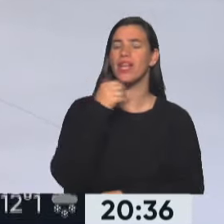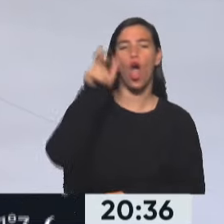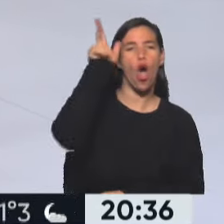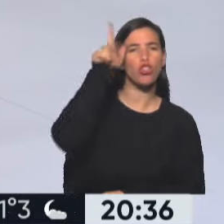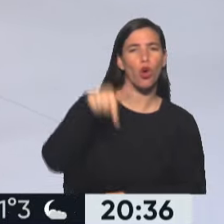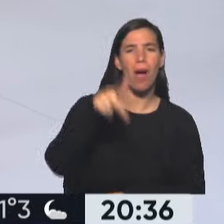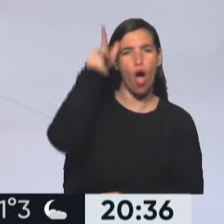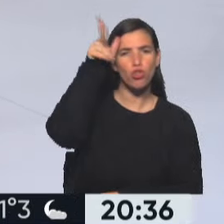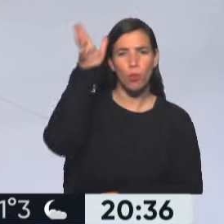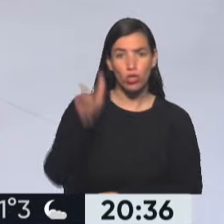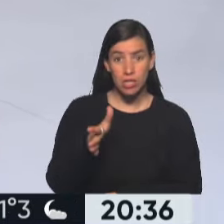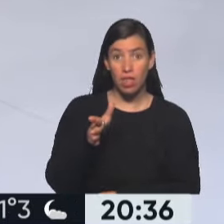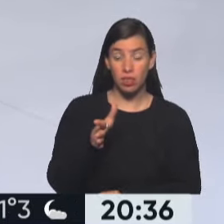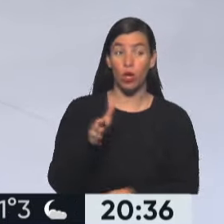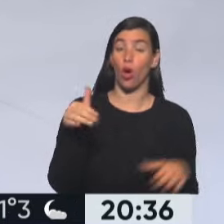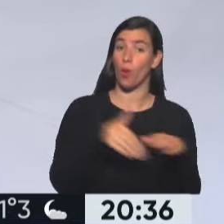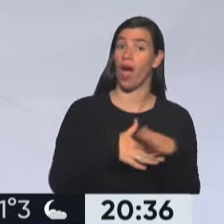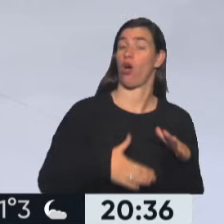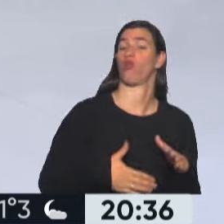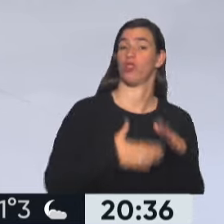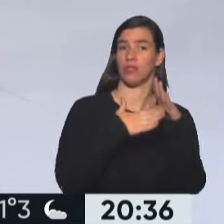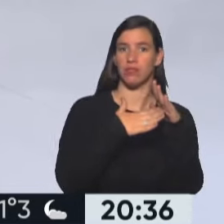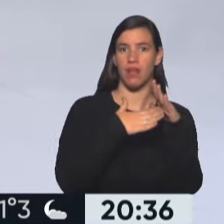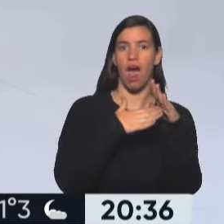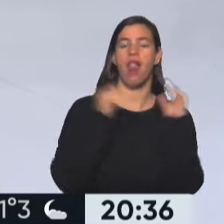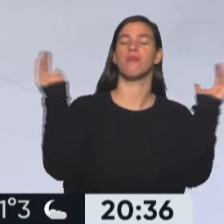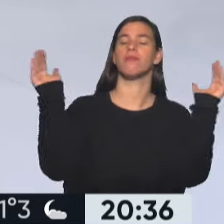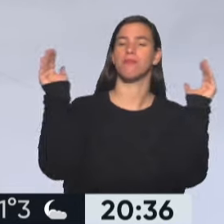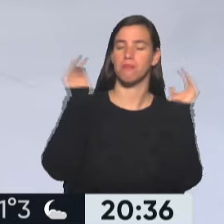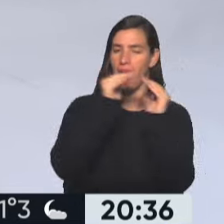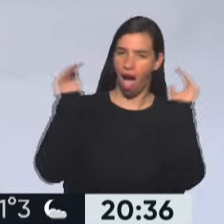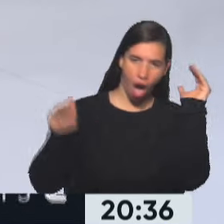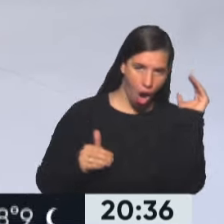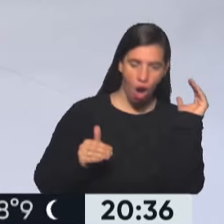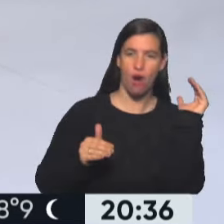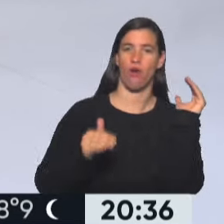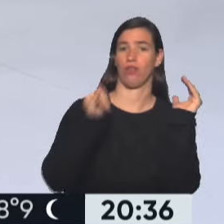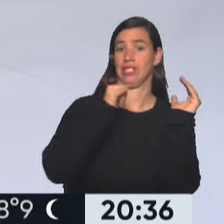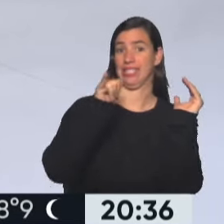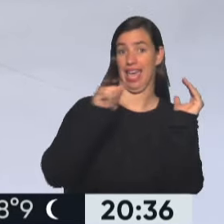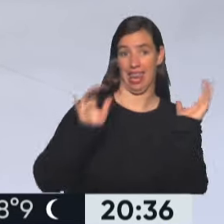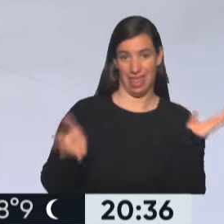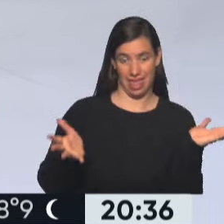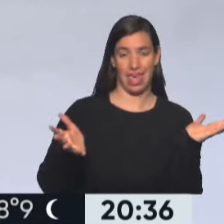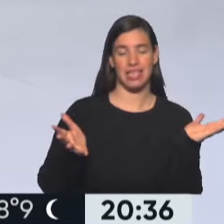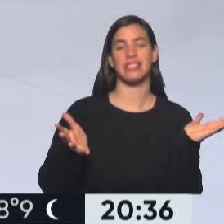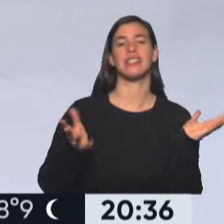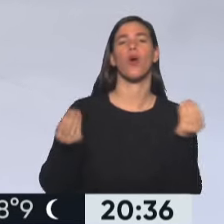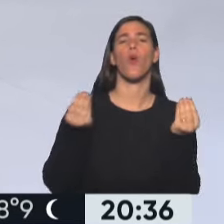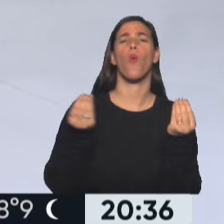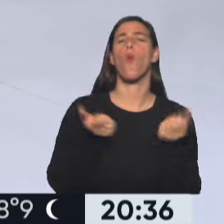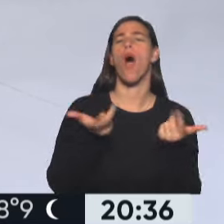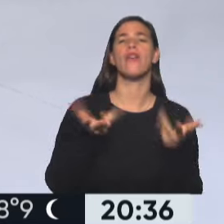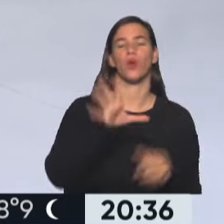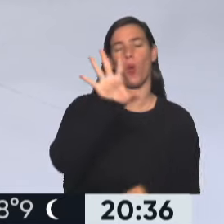El Banco Central volvió a bajar la tasa de política monetaria, en cuanto quedó en un